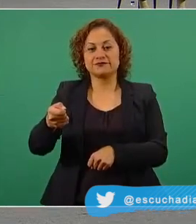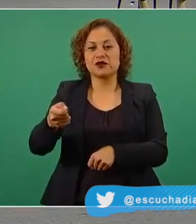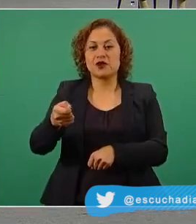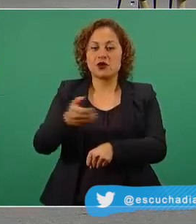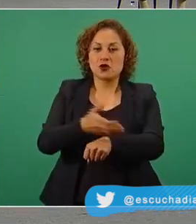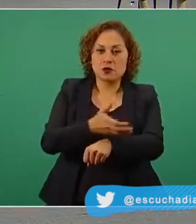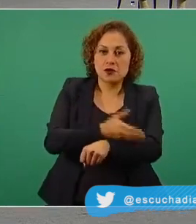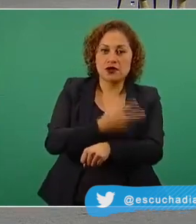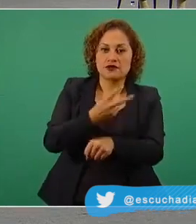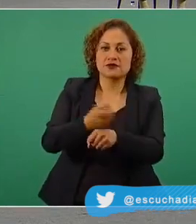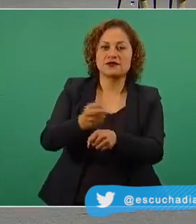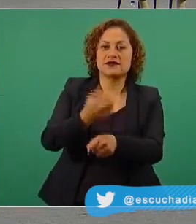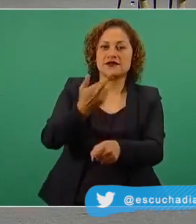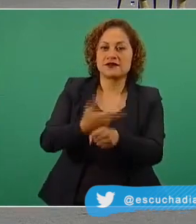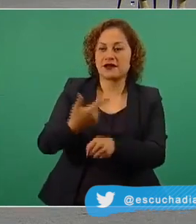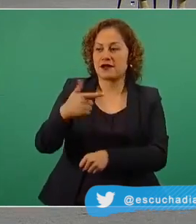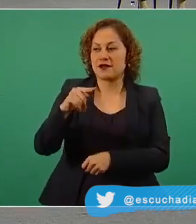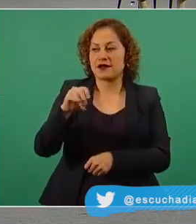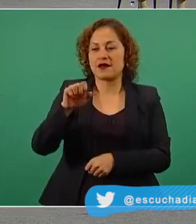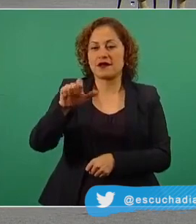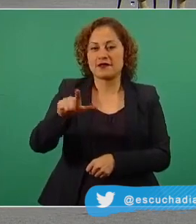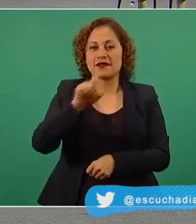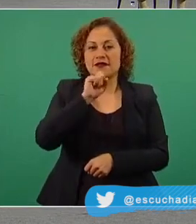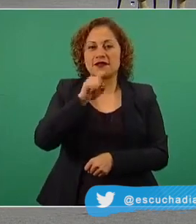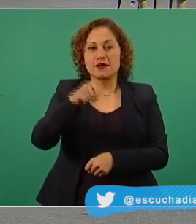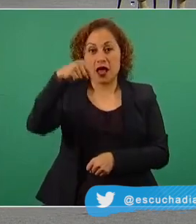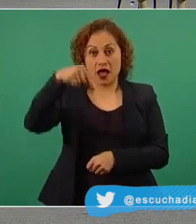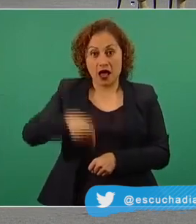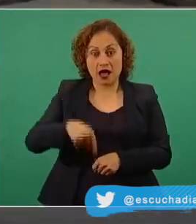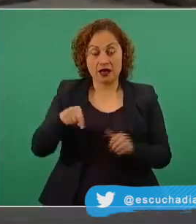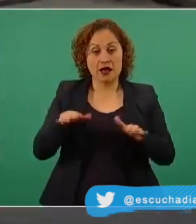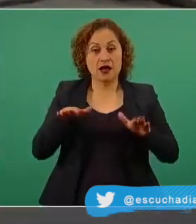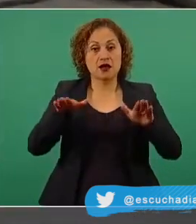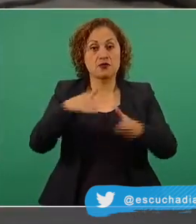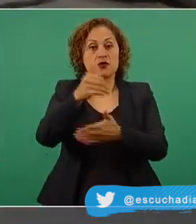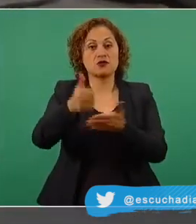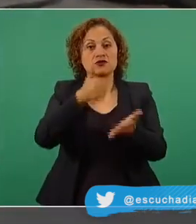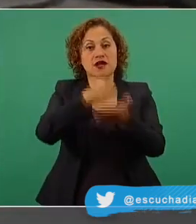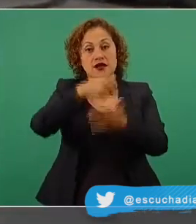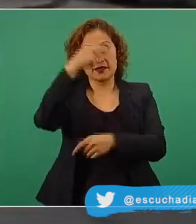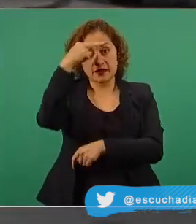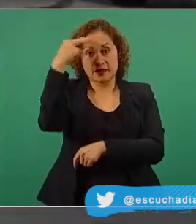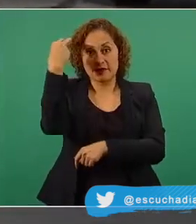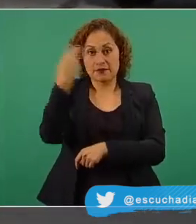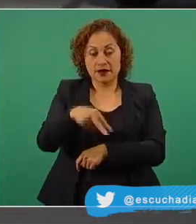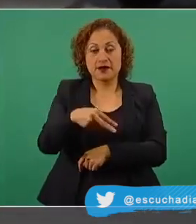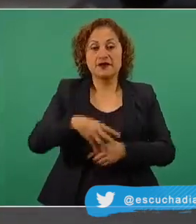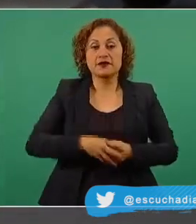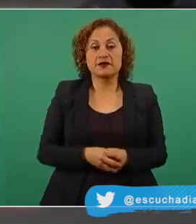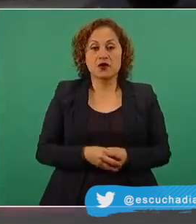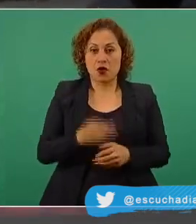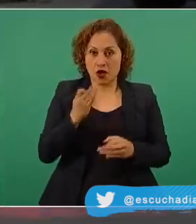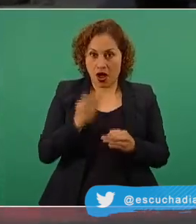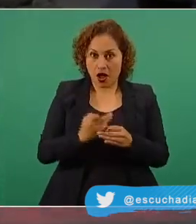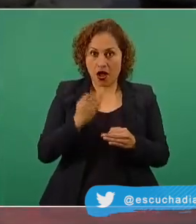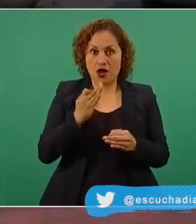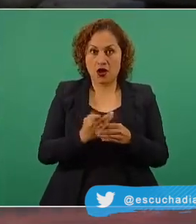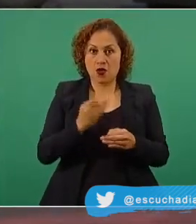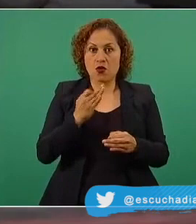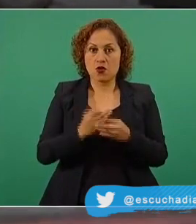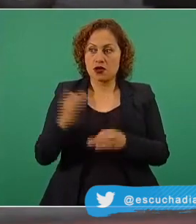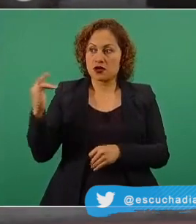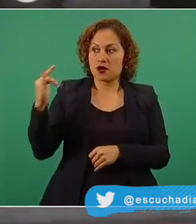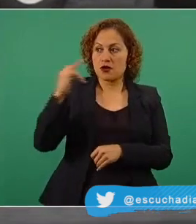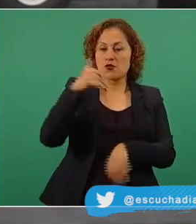subsecretario López-Gatell. Estamos aquí en el aeropuerto de la Ciudad de México, señor presidente, y estamos recibiendo el vuelo